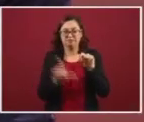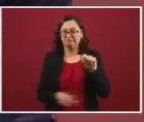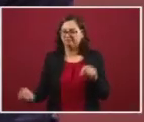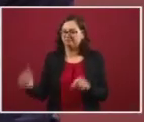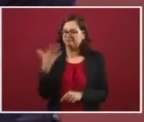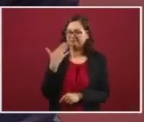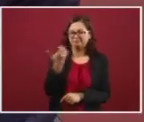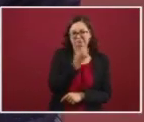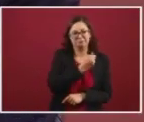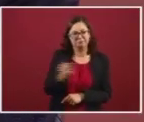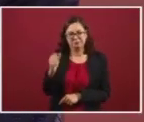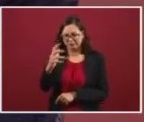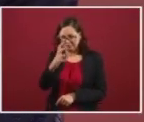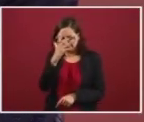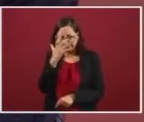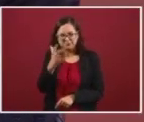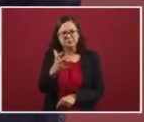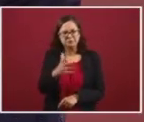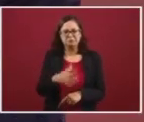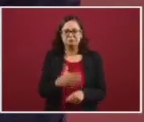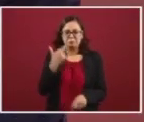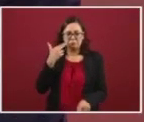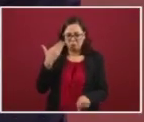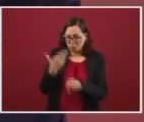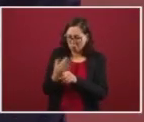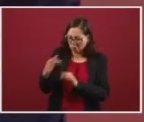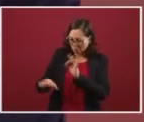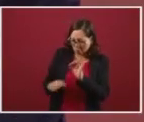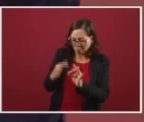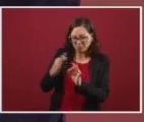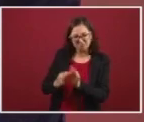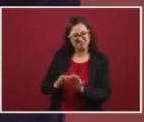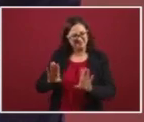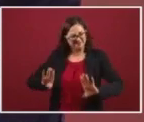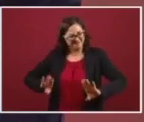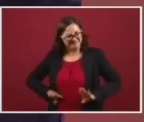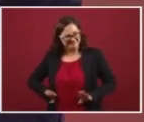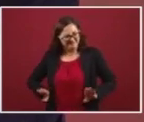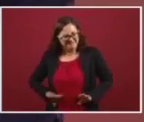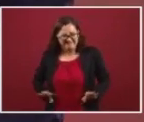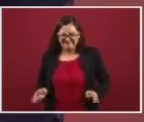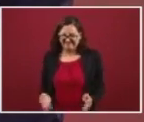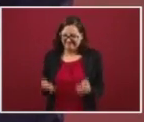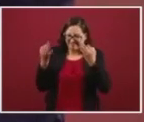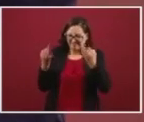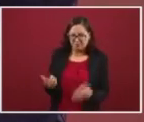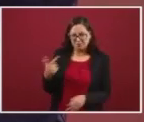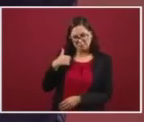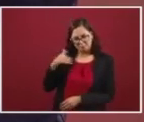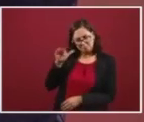gente seria, responsable. Entonces,